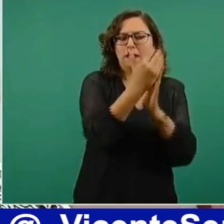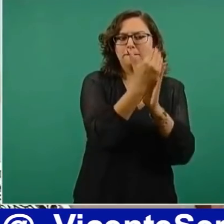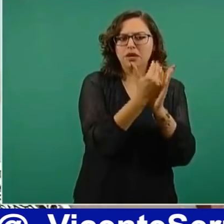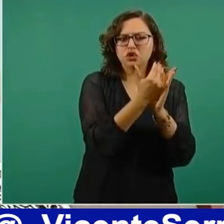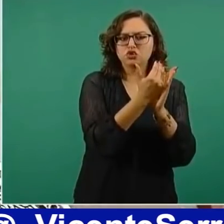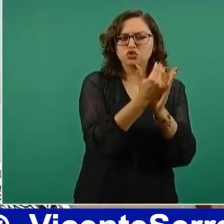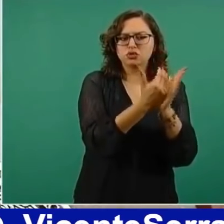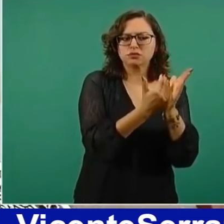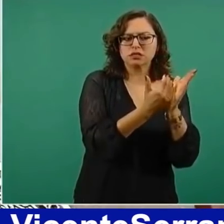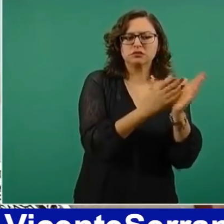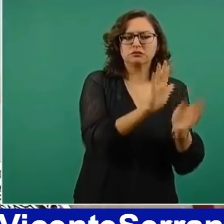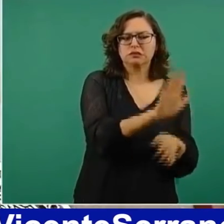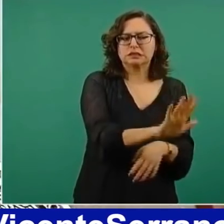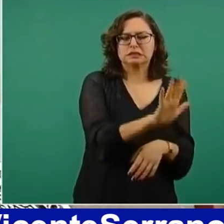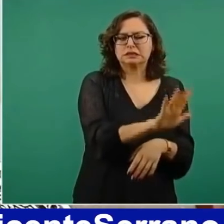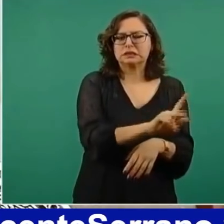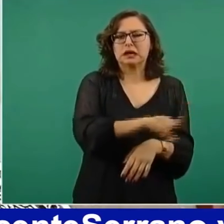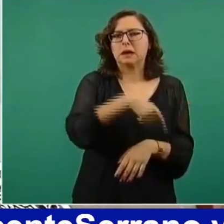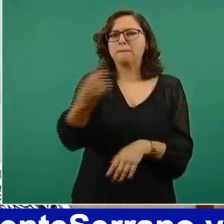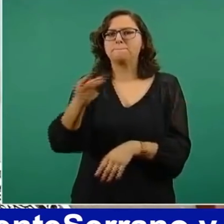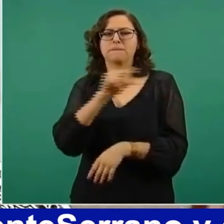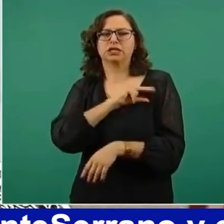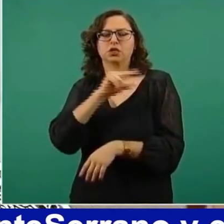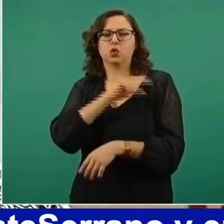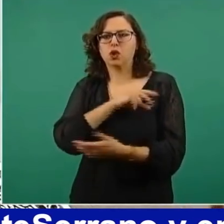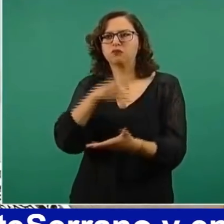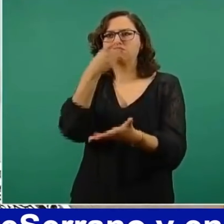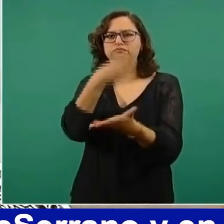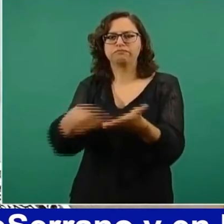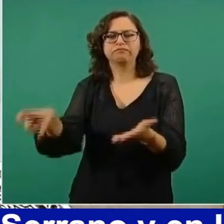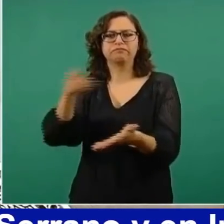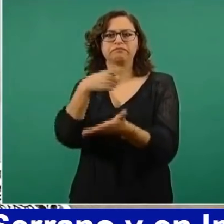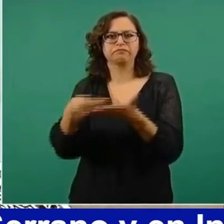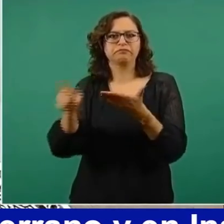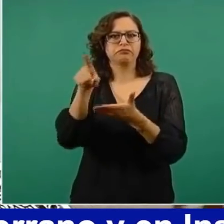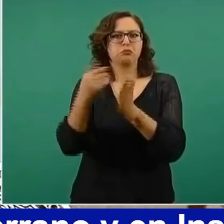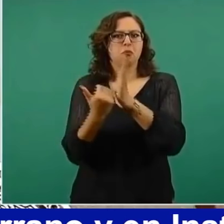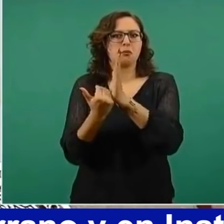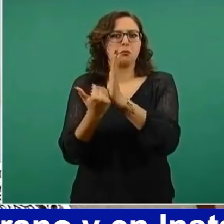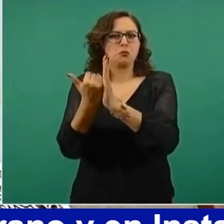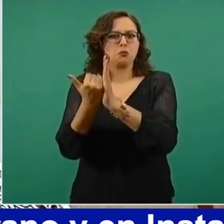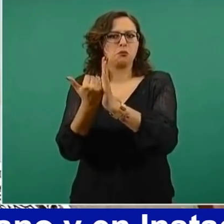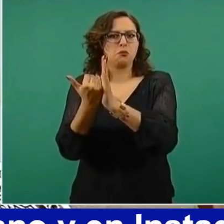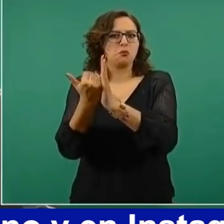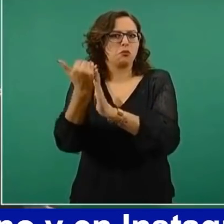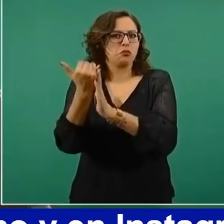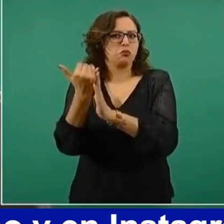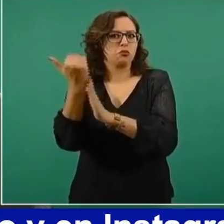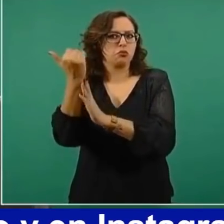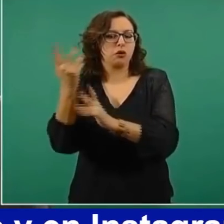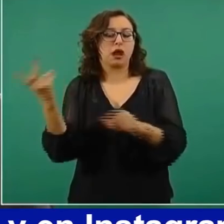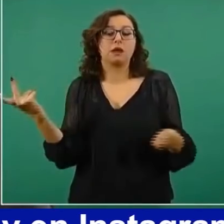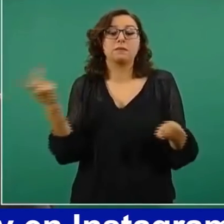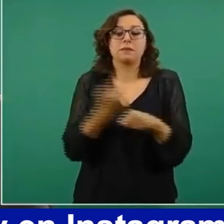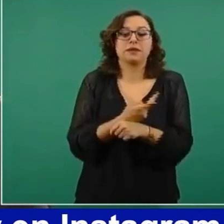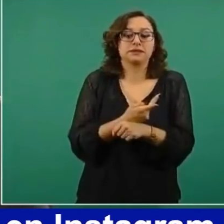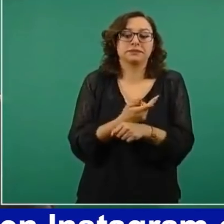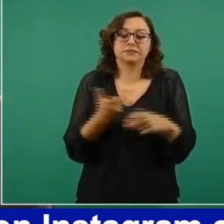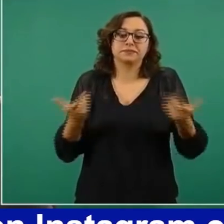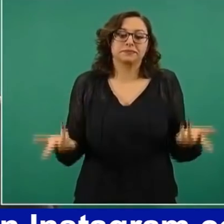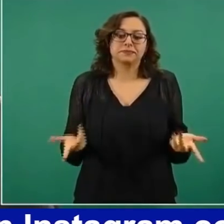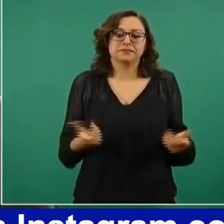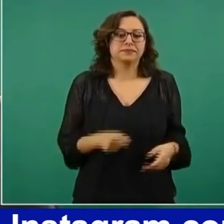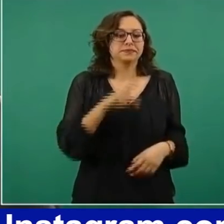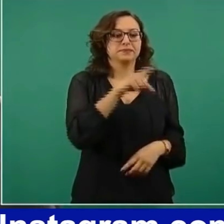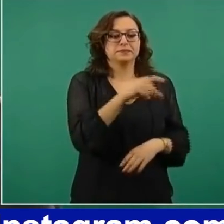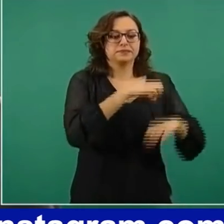en favor de empresas privadas. Y la lógica ocurrió igual que en otros procesos de privatización de lo público